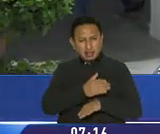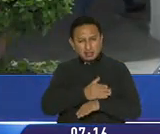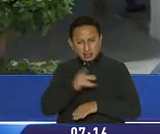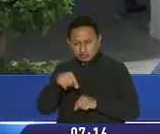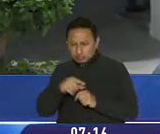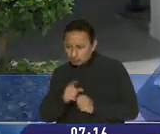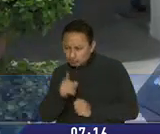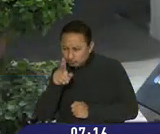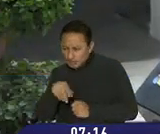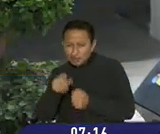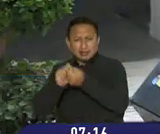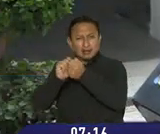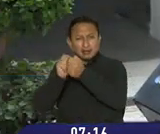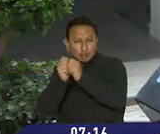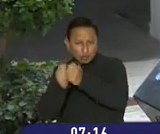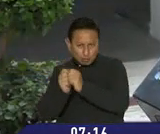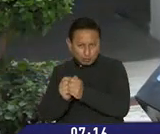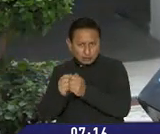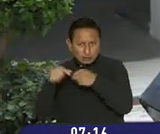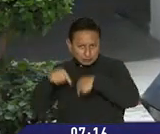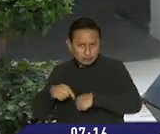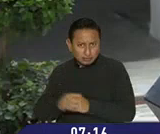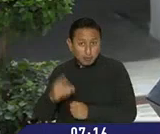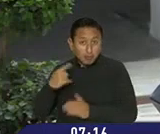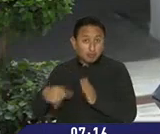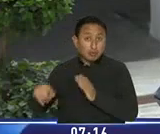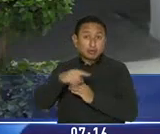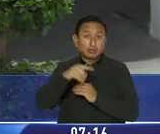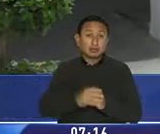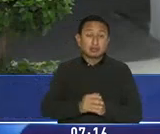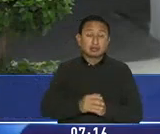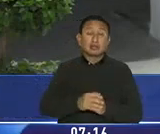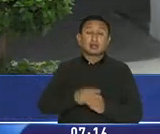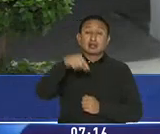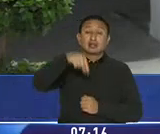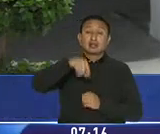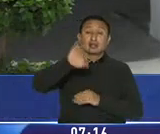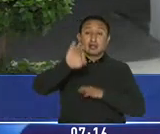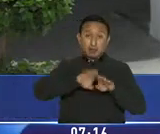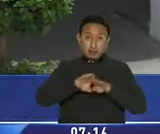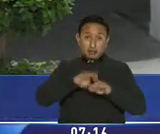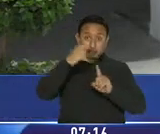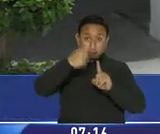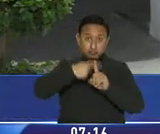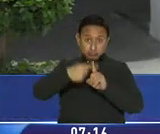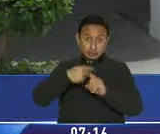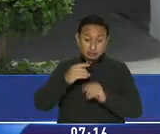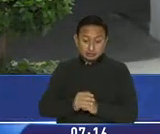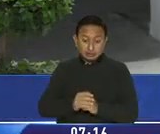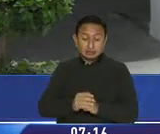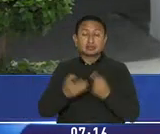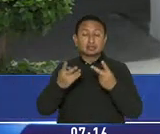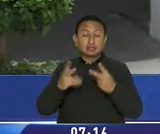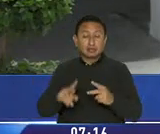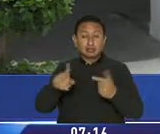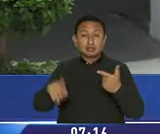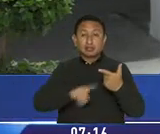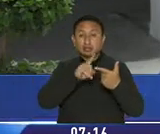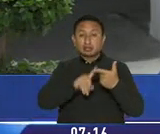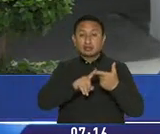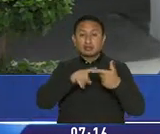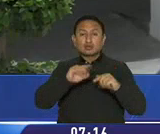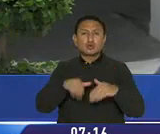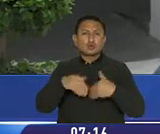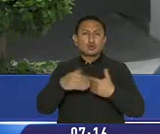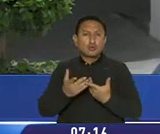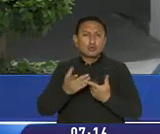realizar inspecciones respecto de los arrendamientos que se realizan en el cantón. Hemos tomado una decisión respecto de cómo movilizarse